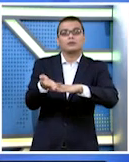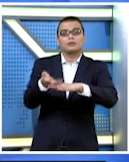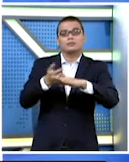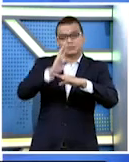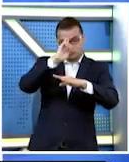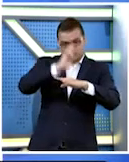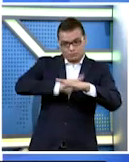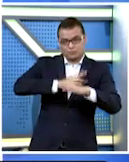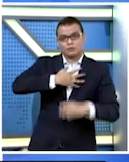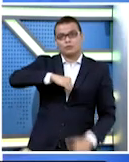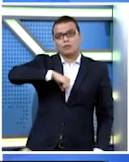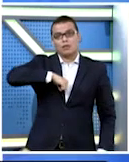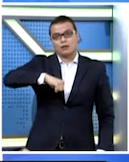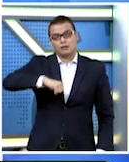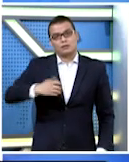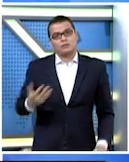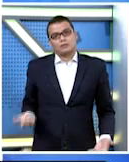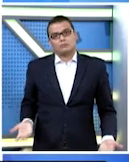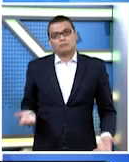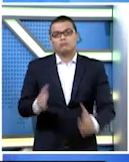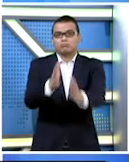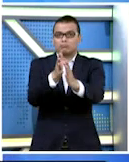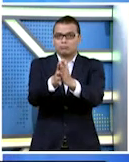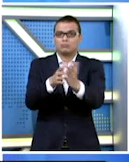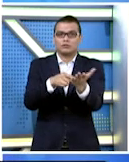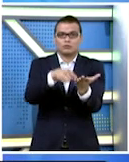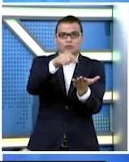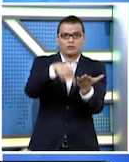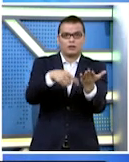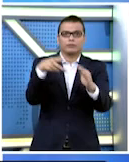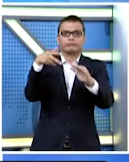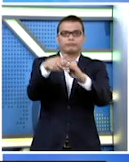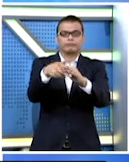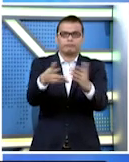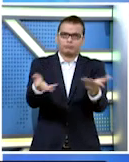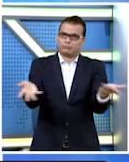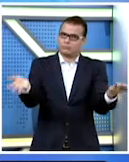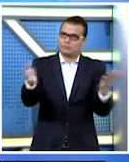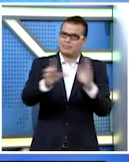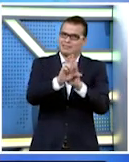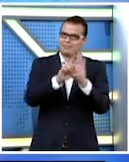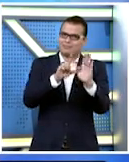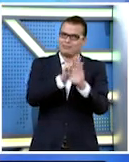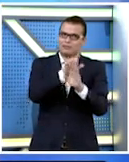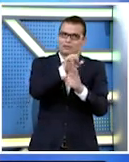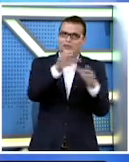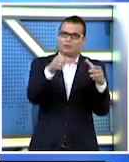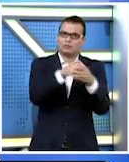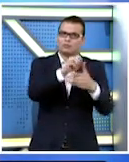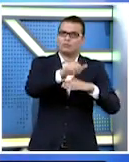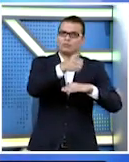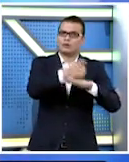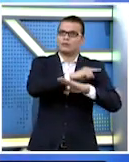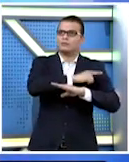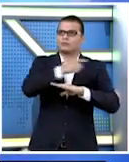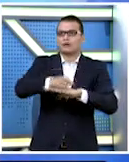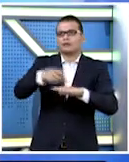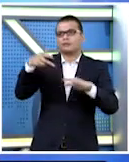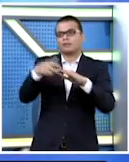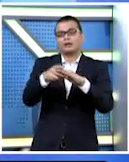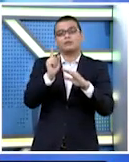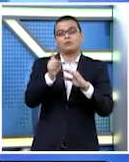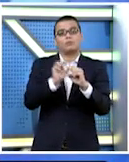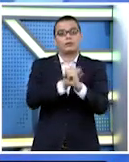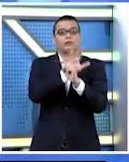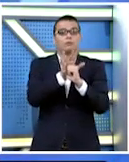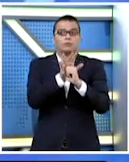respete sus derechos fundamentales argumentando la suspensión ilegal de sus contratos por parte de las directivas del club ante la emergencia del